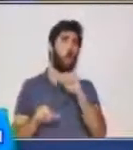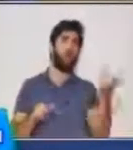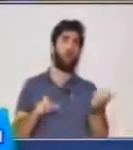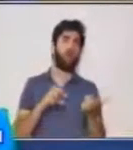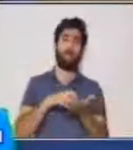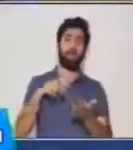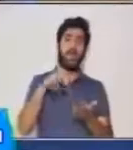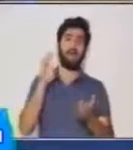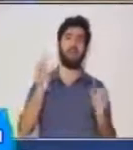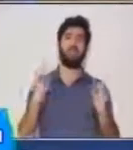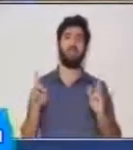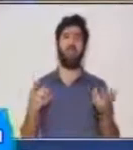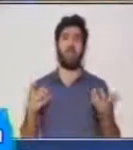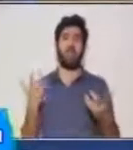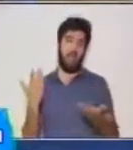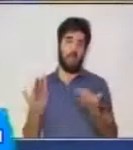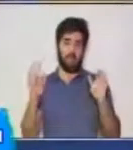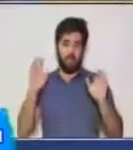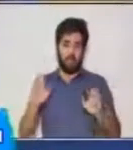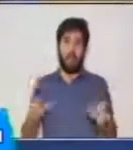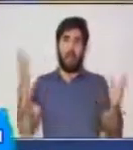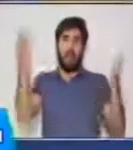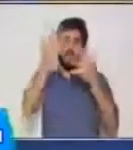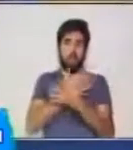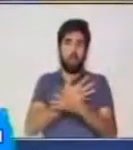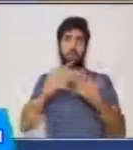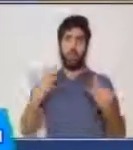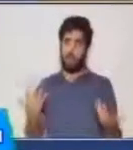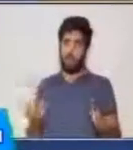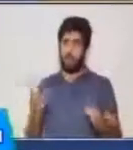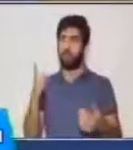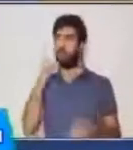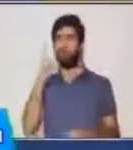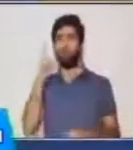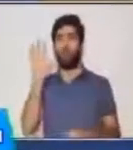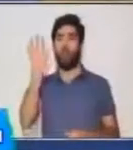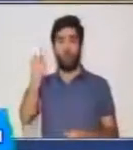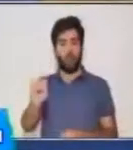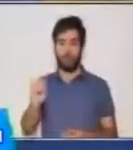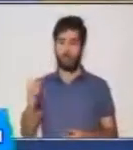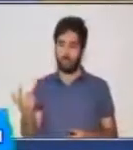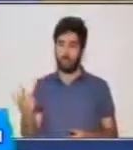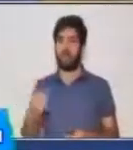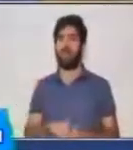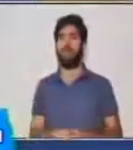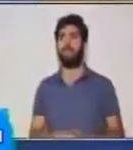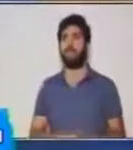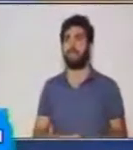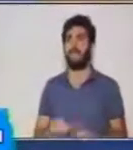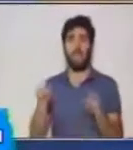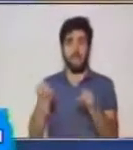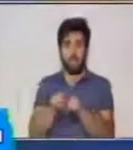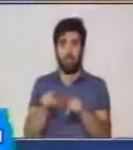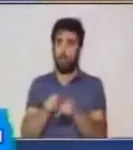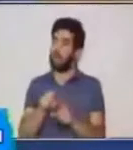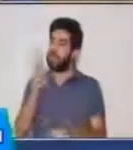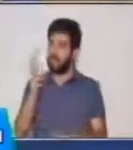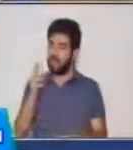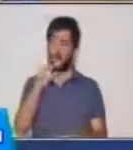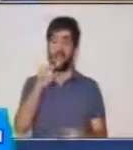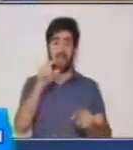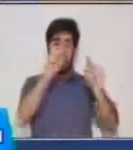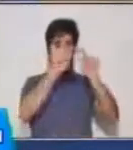otros países y confunden a las personas porque no se fijaban en ese sencillo detalle. Al inicio siempre está el lugar y la